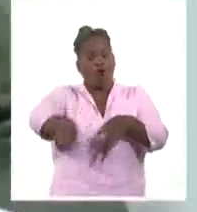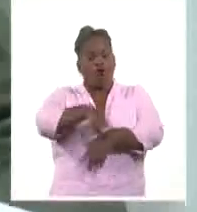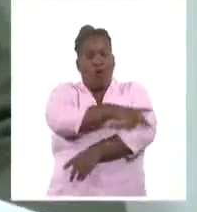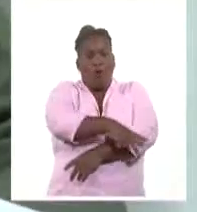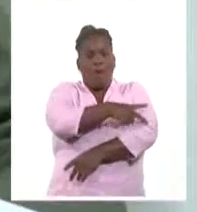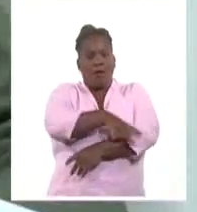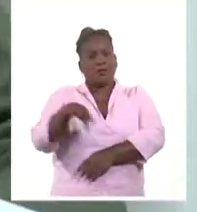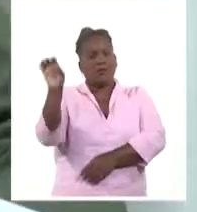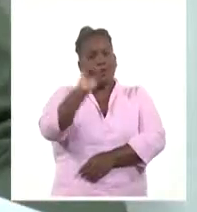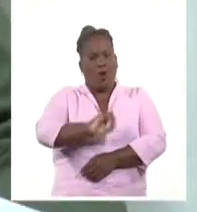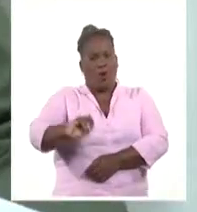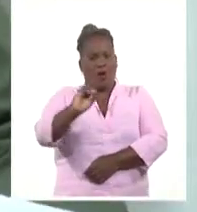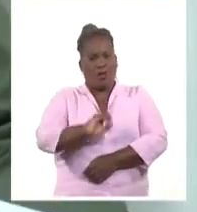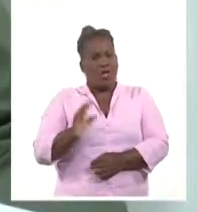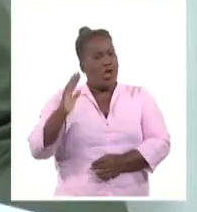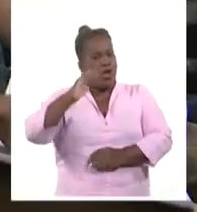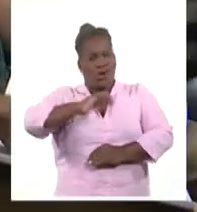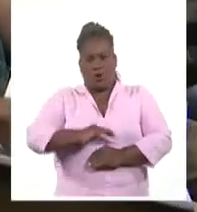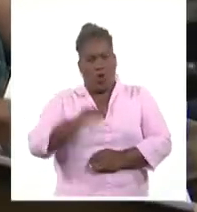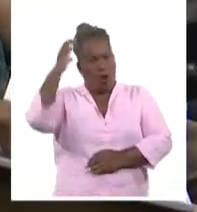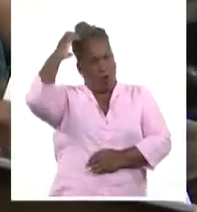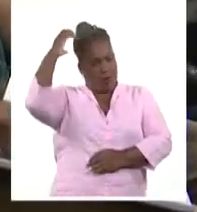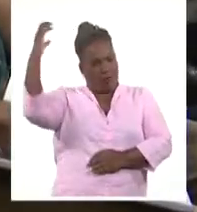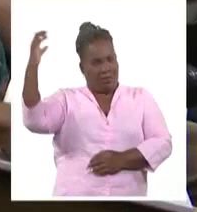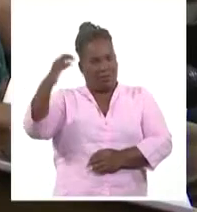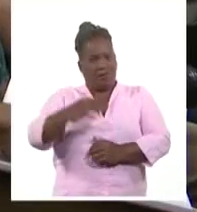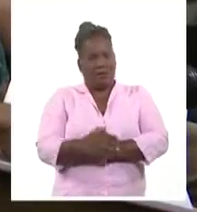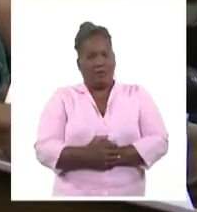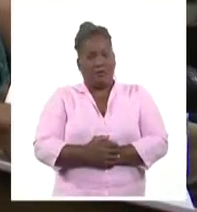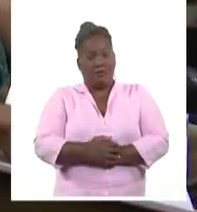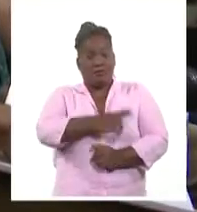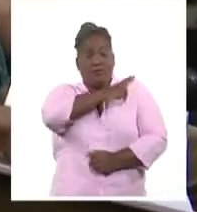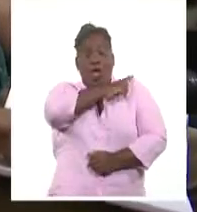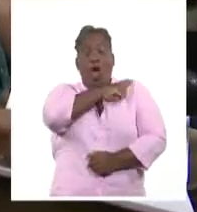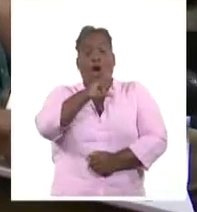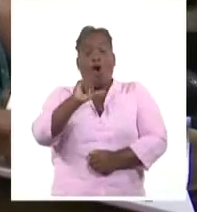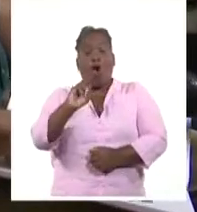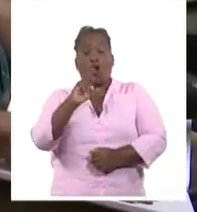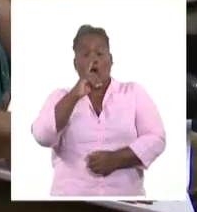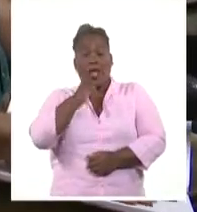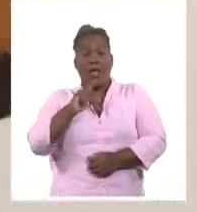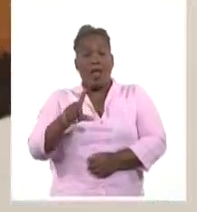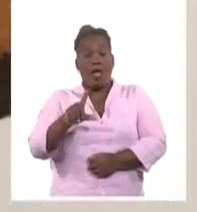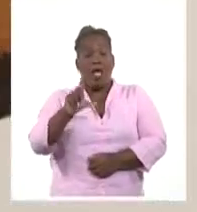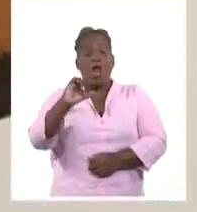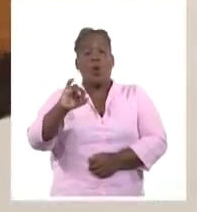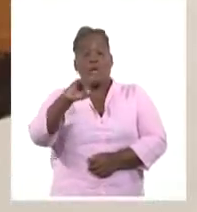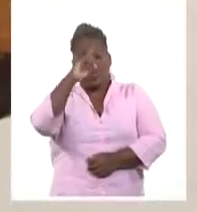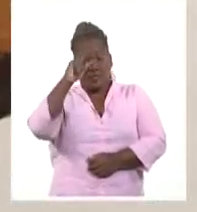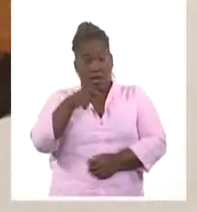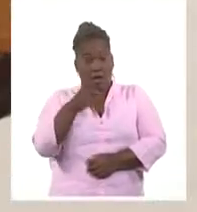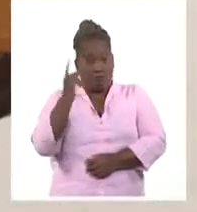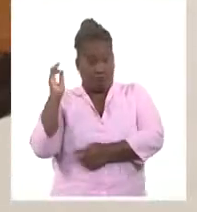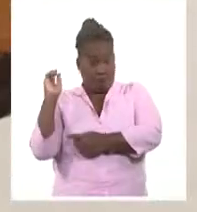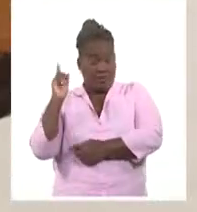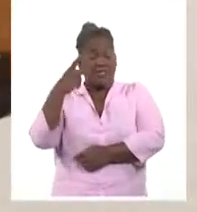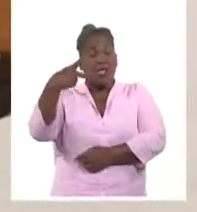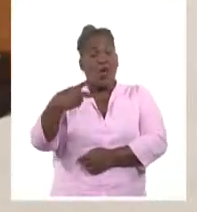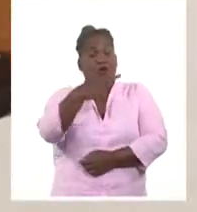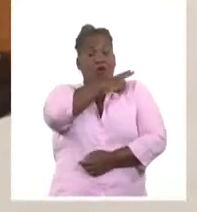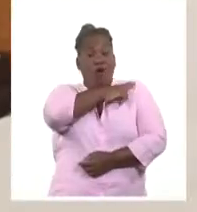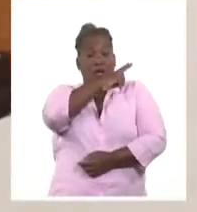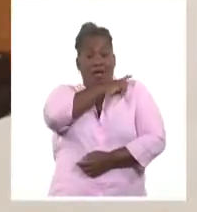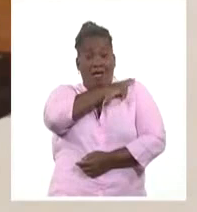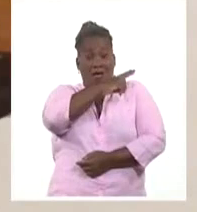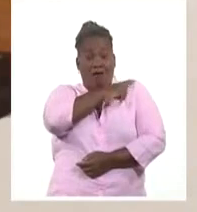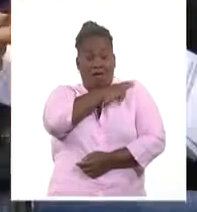y organizaciones no gubernamentales. El coronel de la Reserva Luis Macareño Vélez, segundo jefe del Estado Mayor